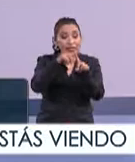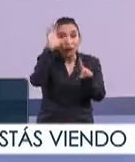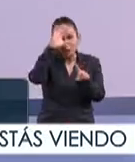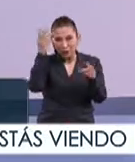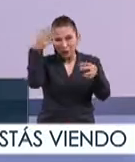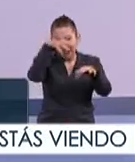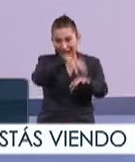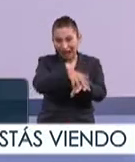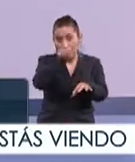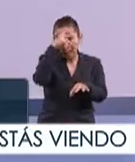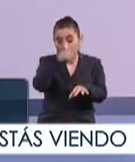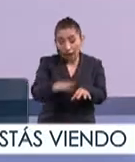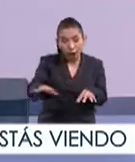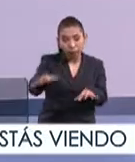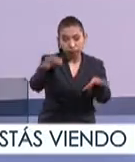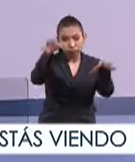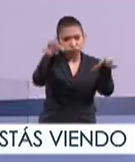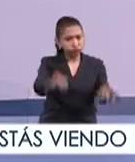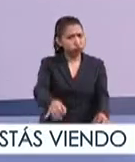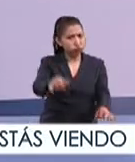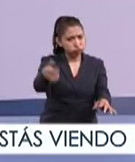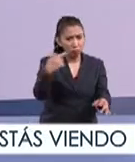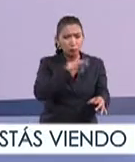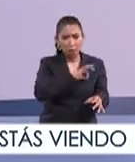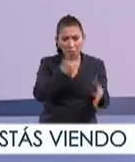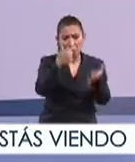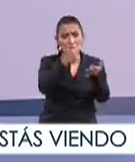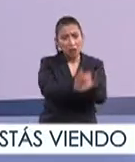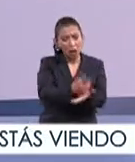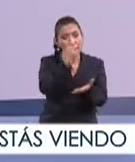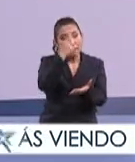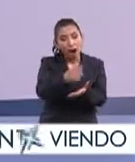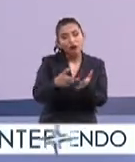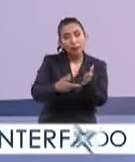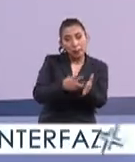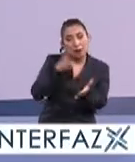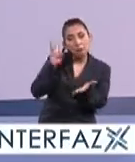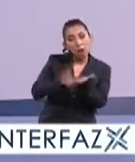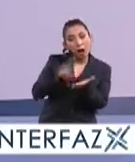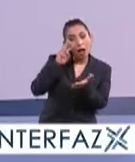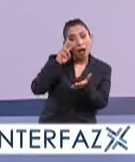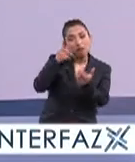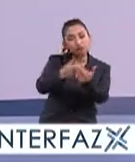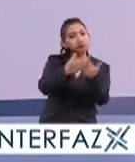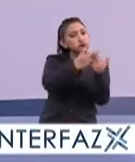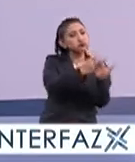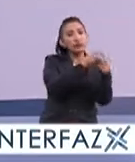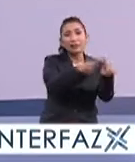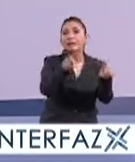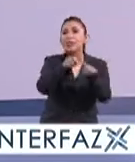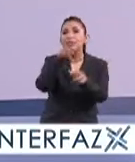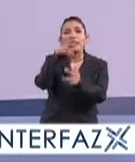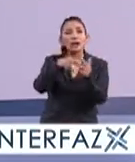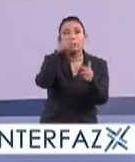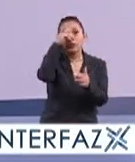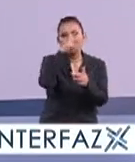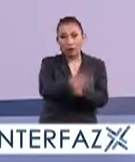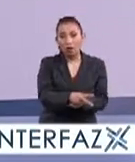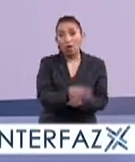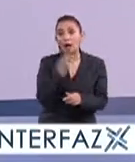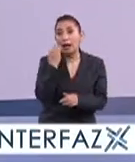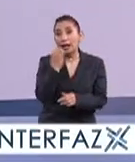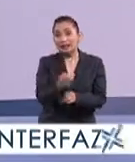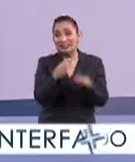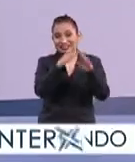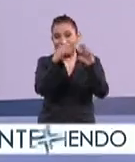interculturales en nuestro país se han consolidado como una alternativa educativa para retomar y revalorar la riqueza de las distintas regiones de México.